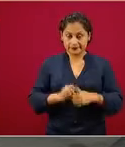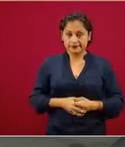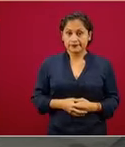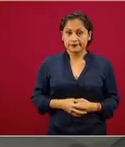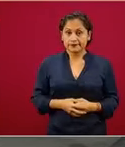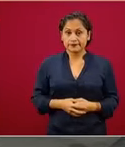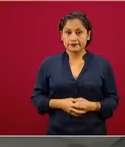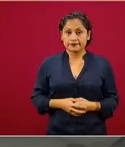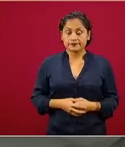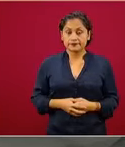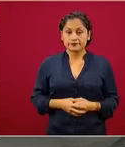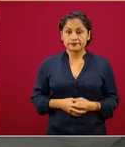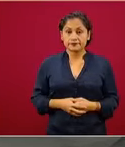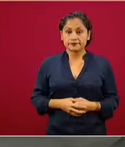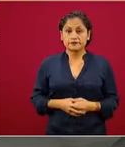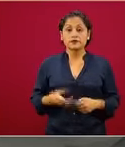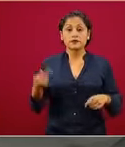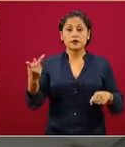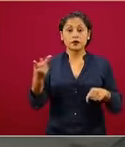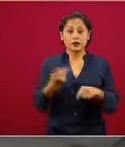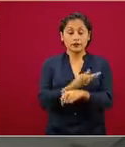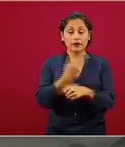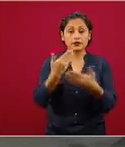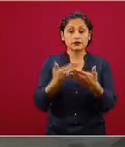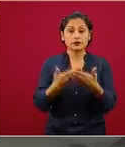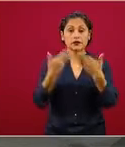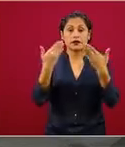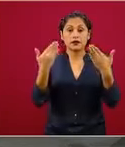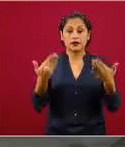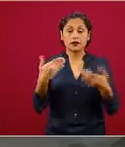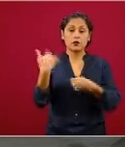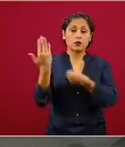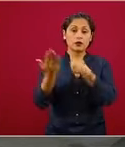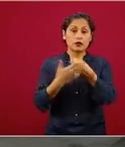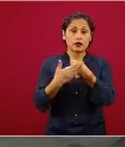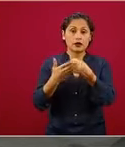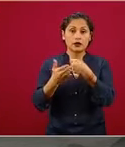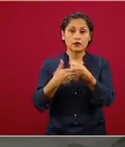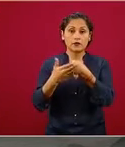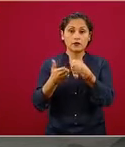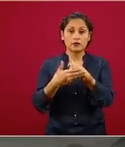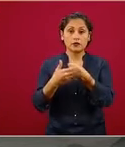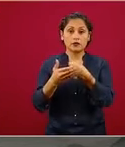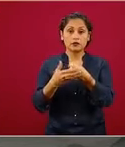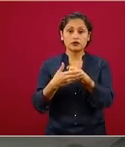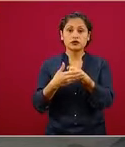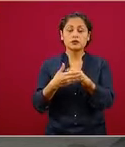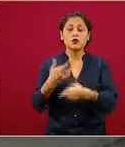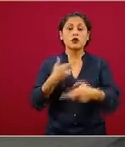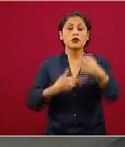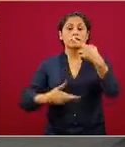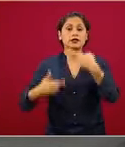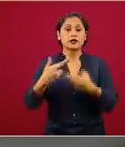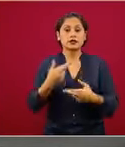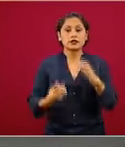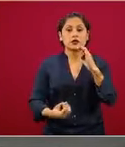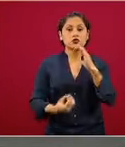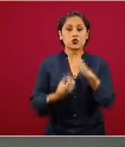cuál es la lógica de este proceso de regreso a la nueva normalidad y por qué le llamamos